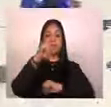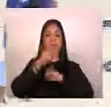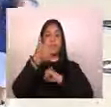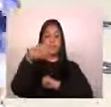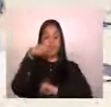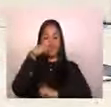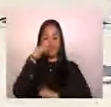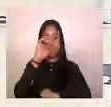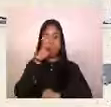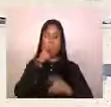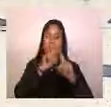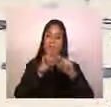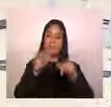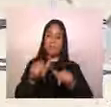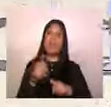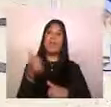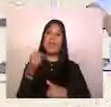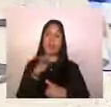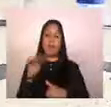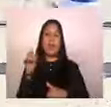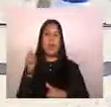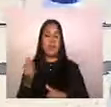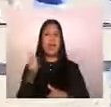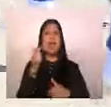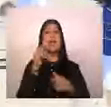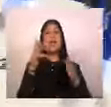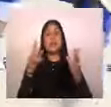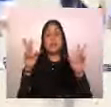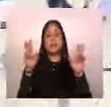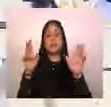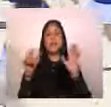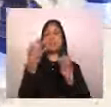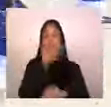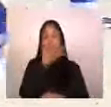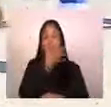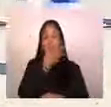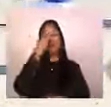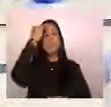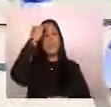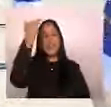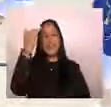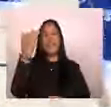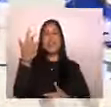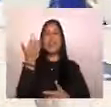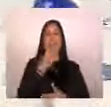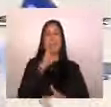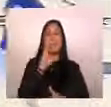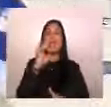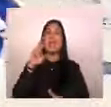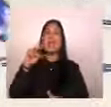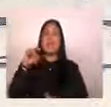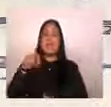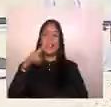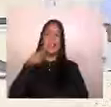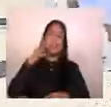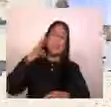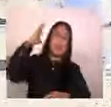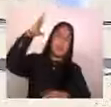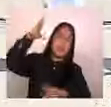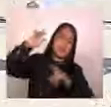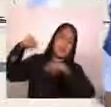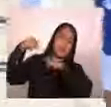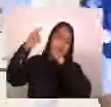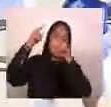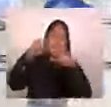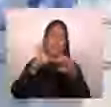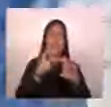primer lugar en AMBE categoría femenina. Nuestro saludo a la comunidad belemita de todos los tiempos,